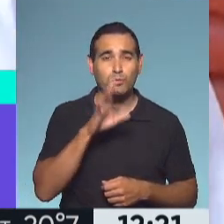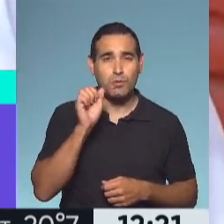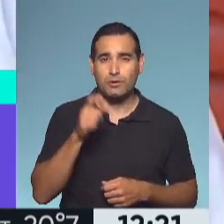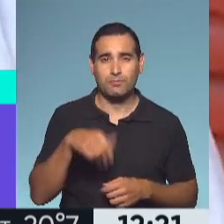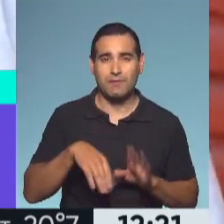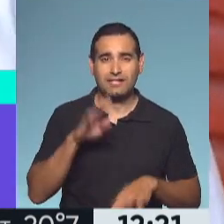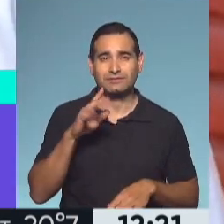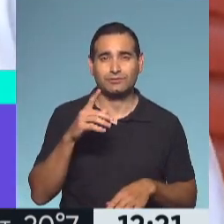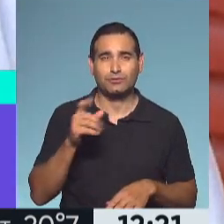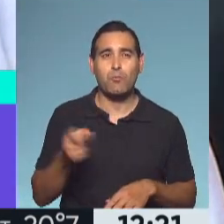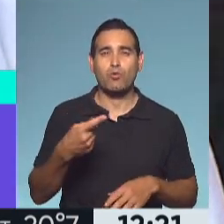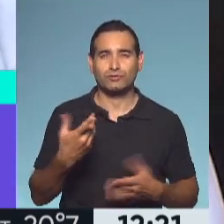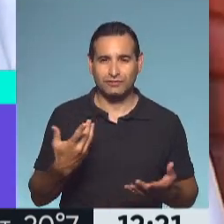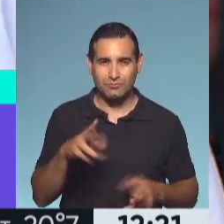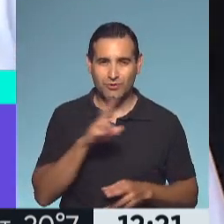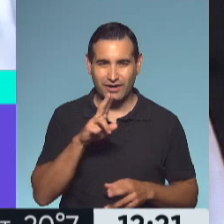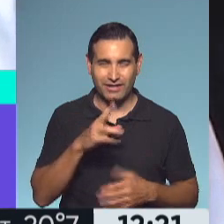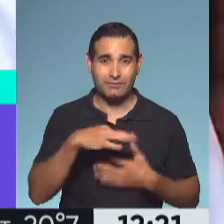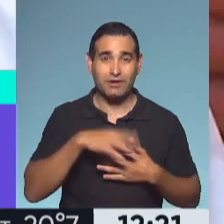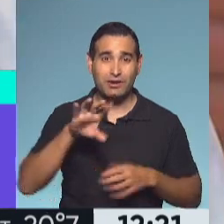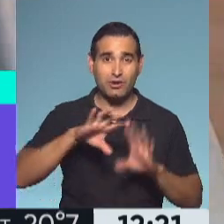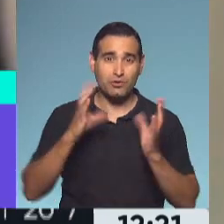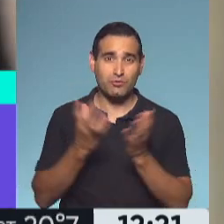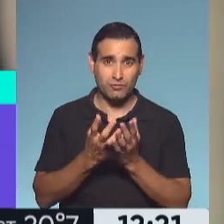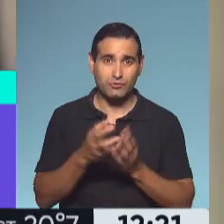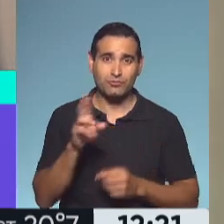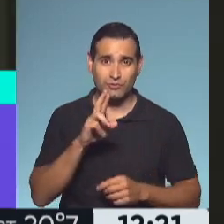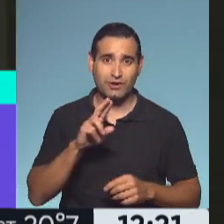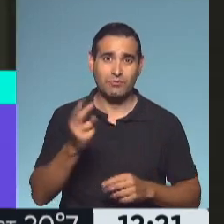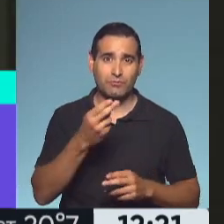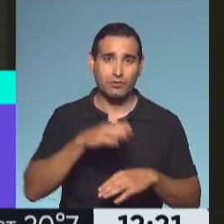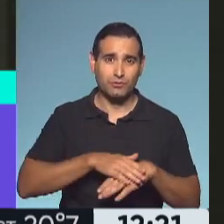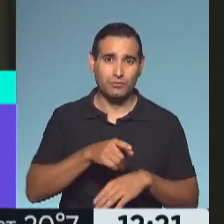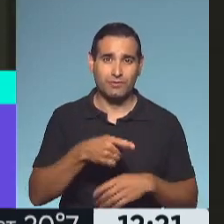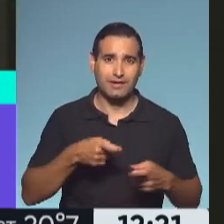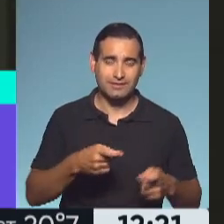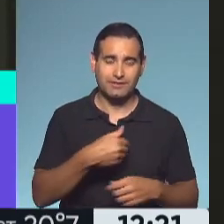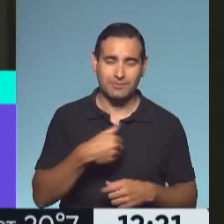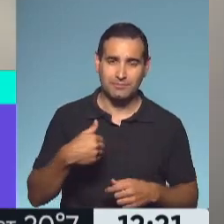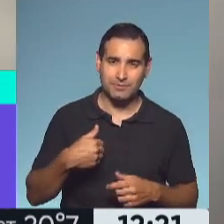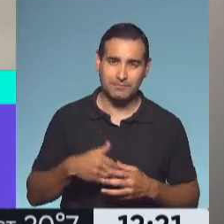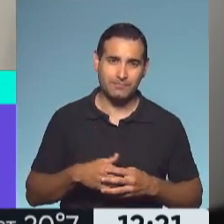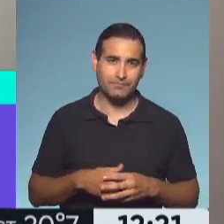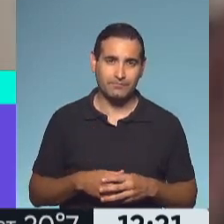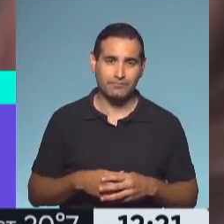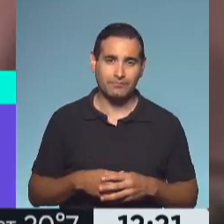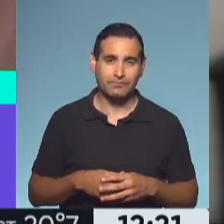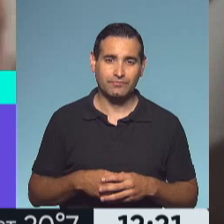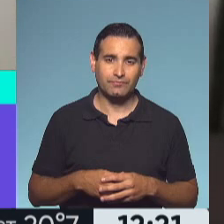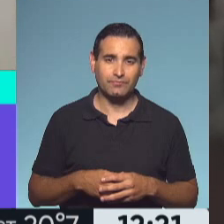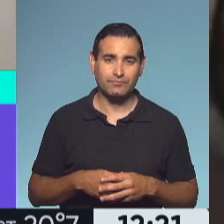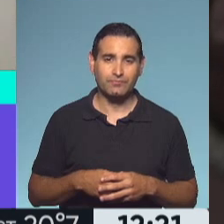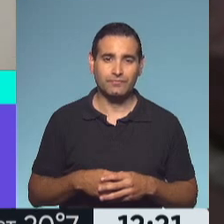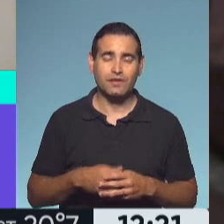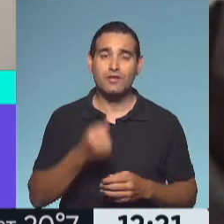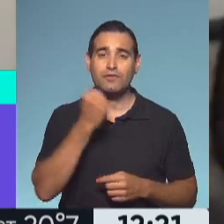mujer y en el mundo es la primera causa de muerte oncológica en la mujer. Ante los posibles casos de cáncer de mama, sigue